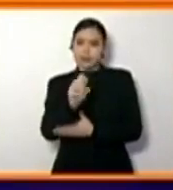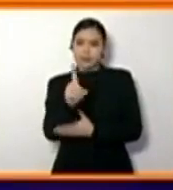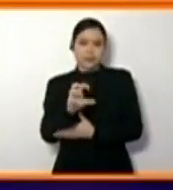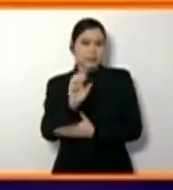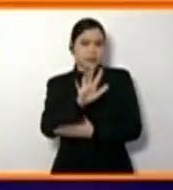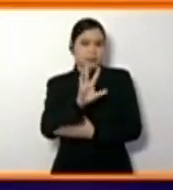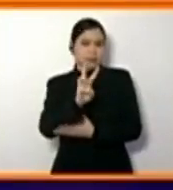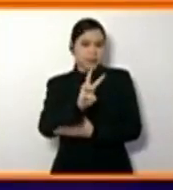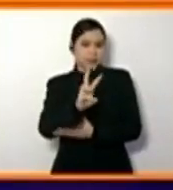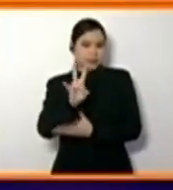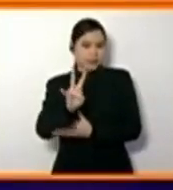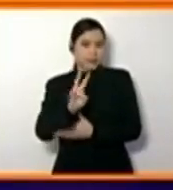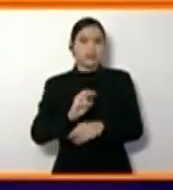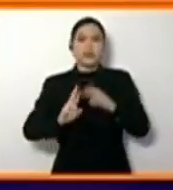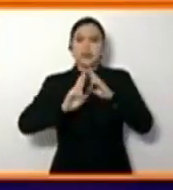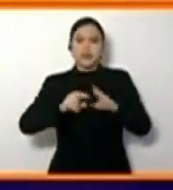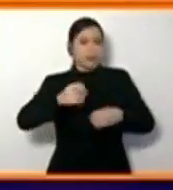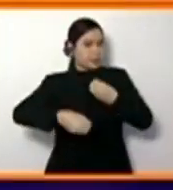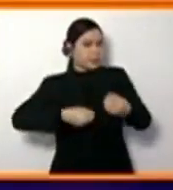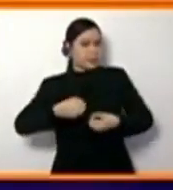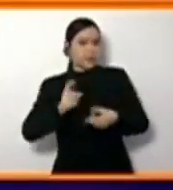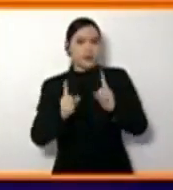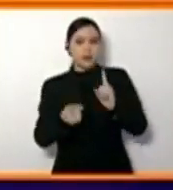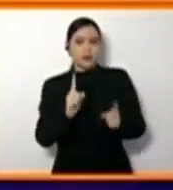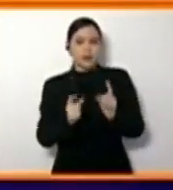resultado del sorteo es,